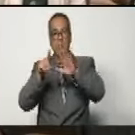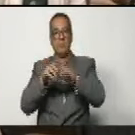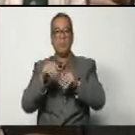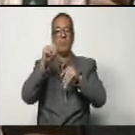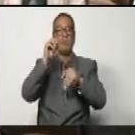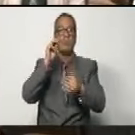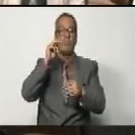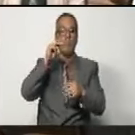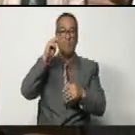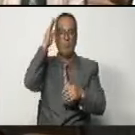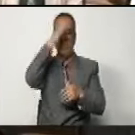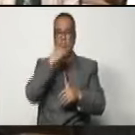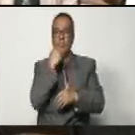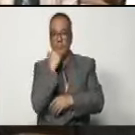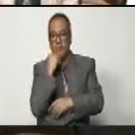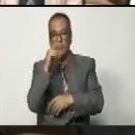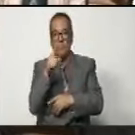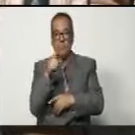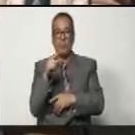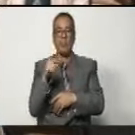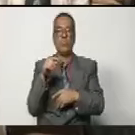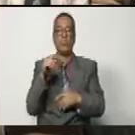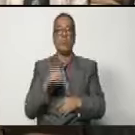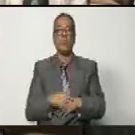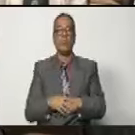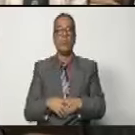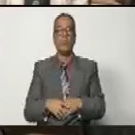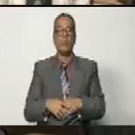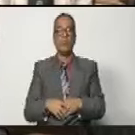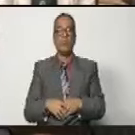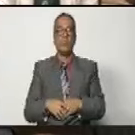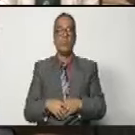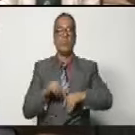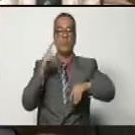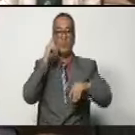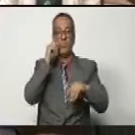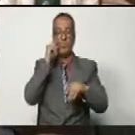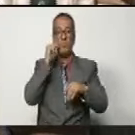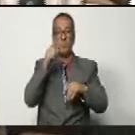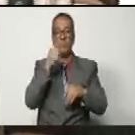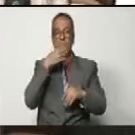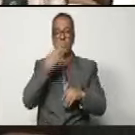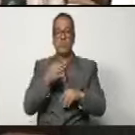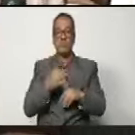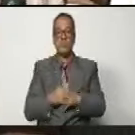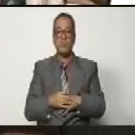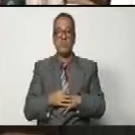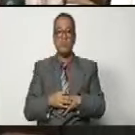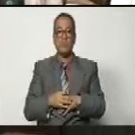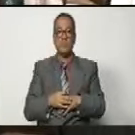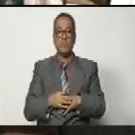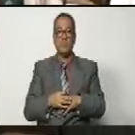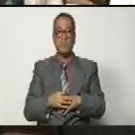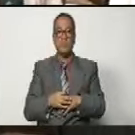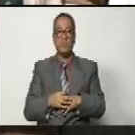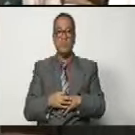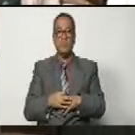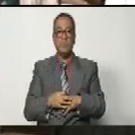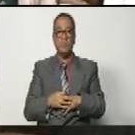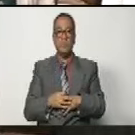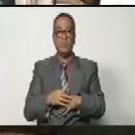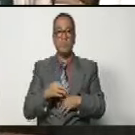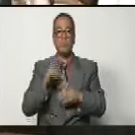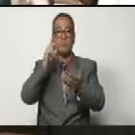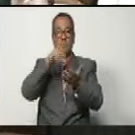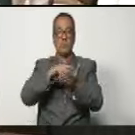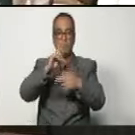Miranda, el ilustre americano, ese hombre extraordinario y cosmopolita en un